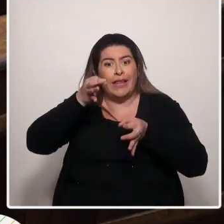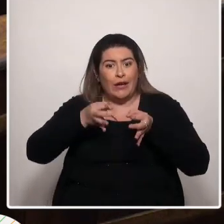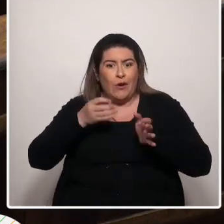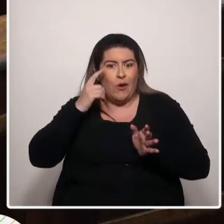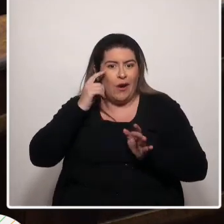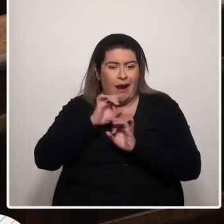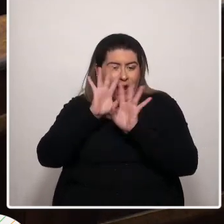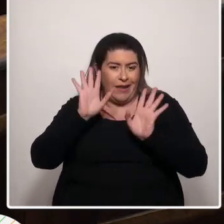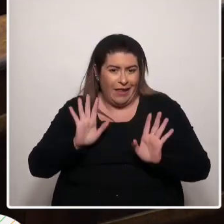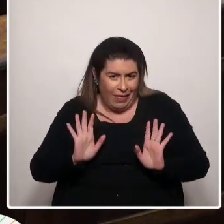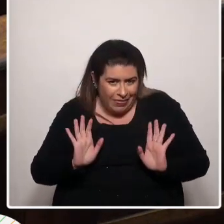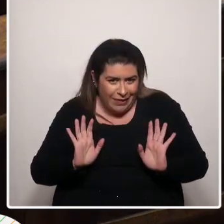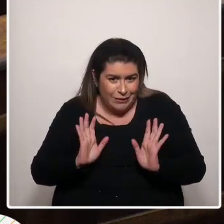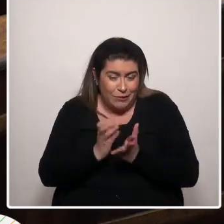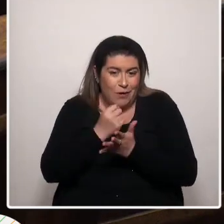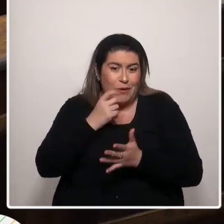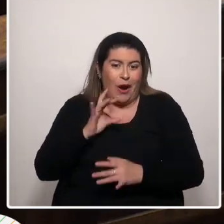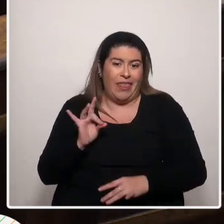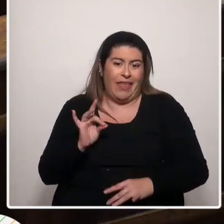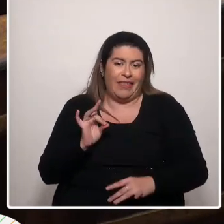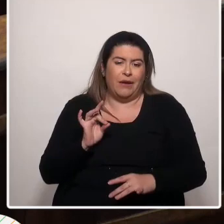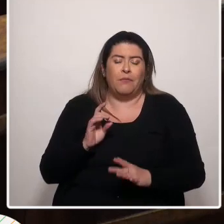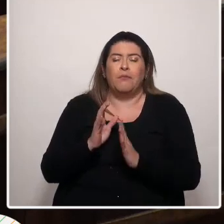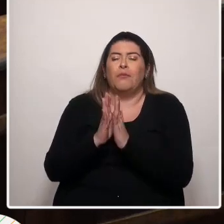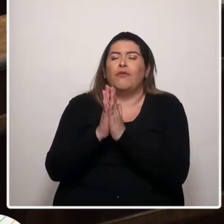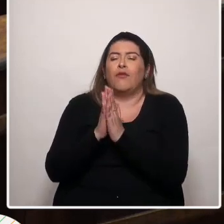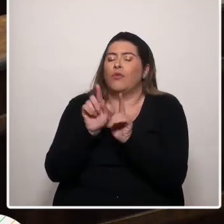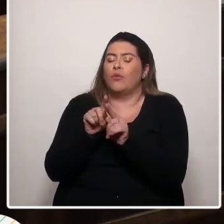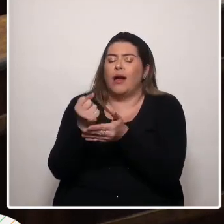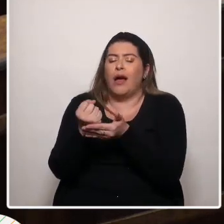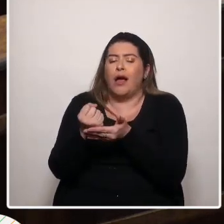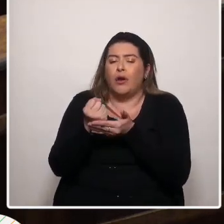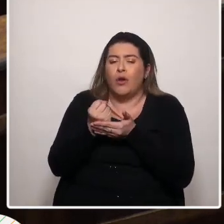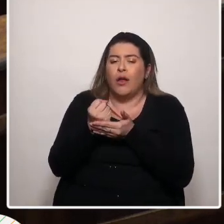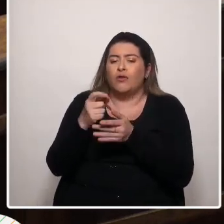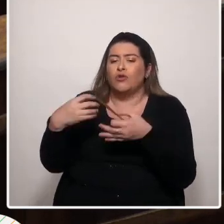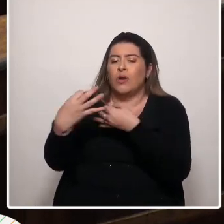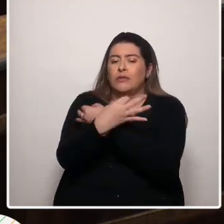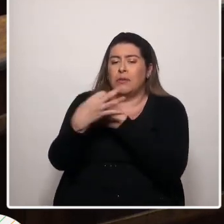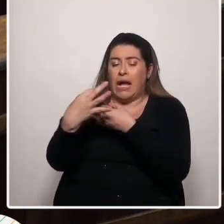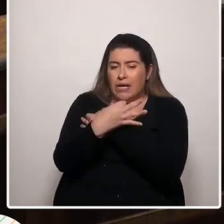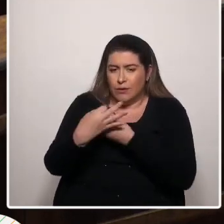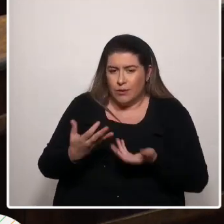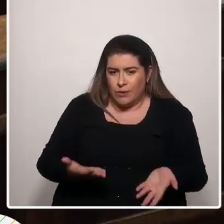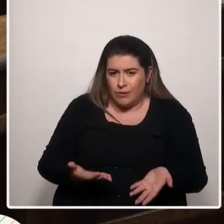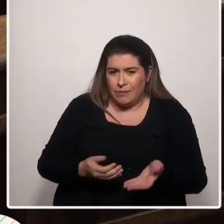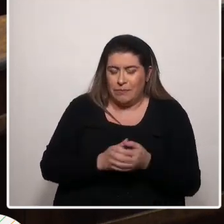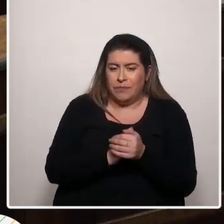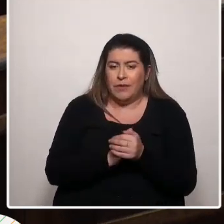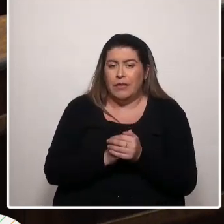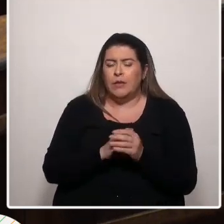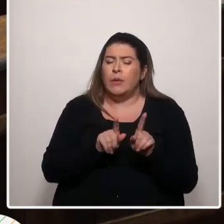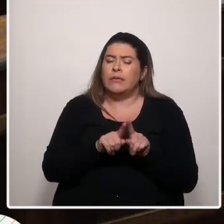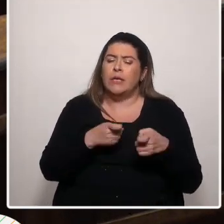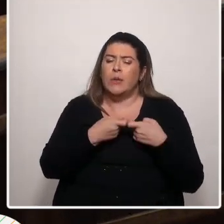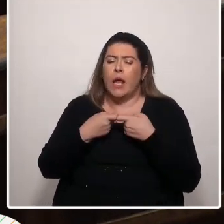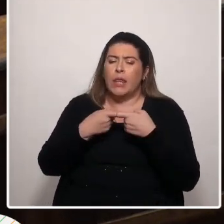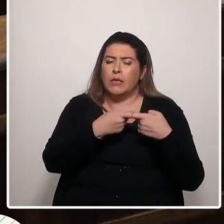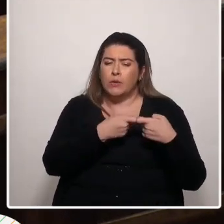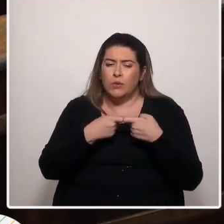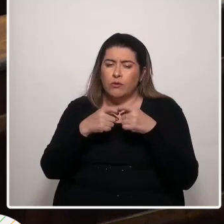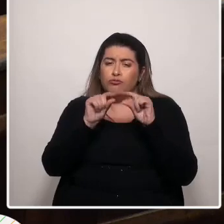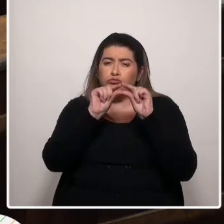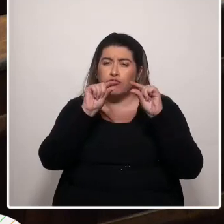que realmente no nos prive de su interpretación, aunque en definitiva, si hay una discusión sobre una